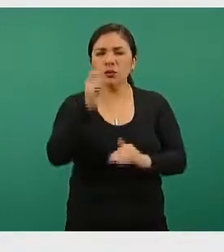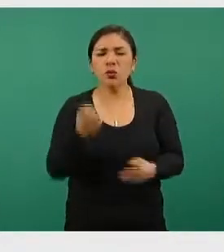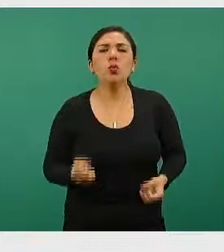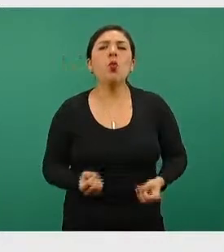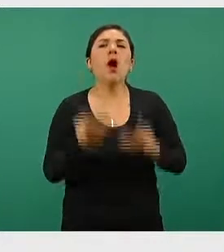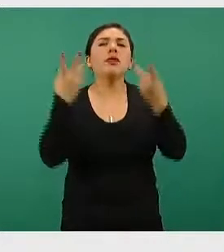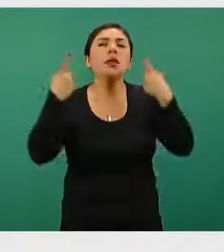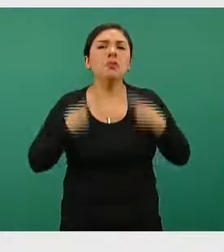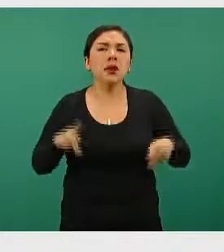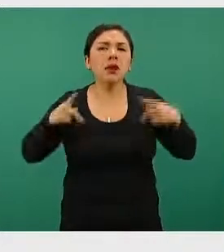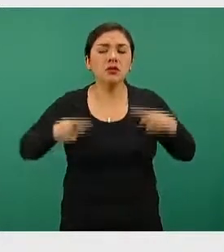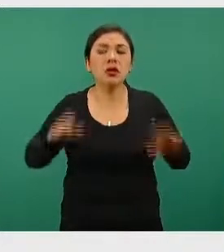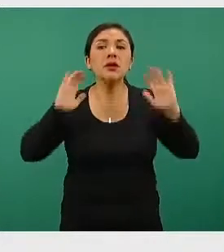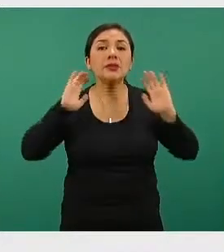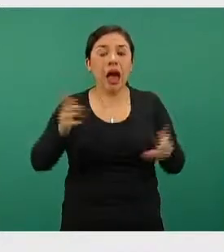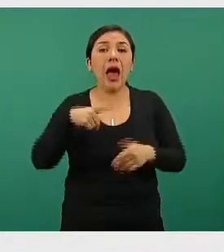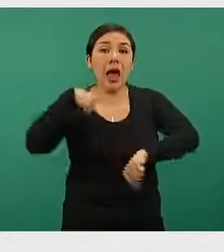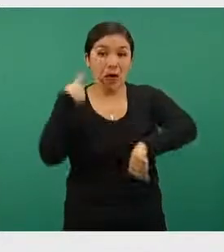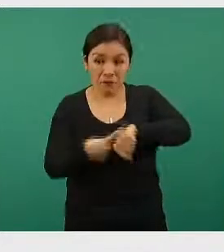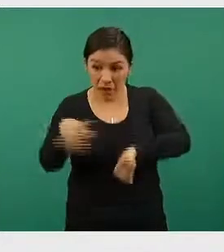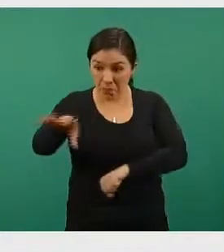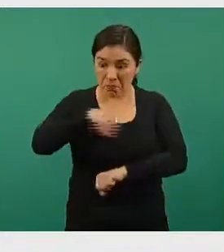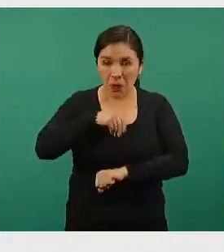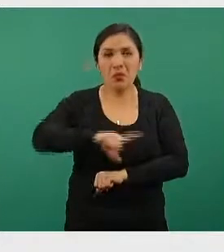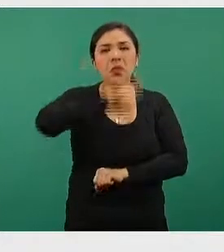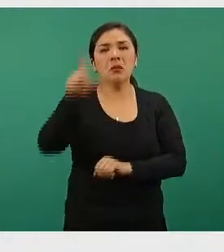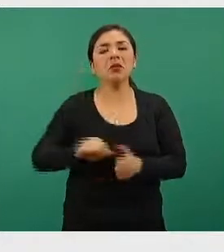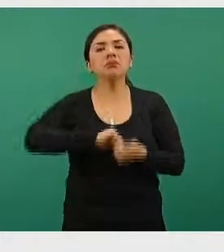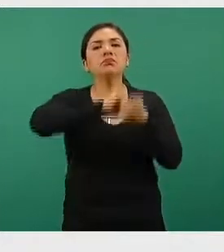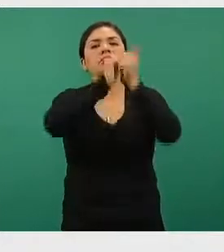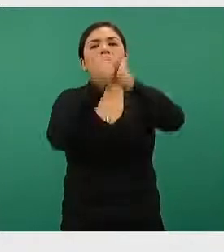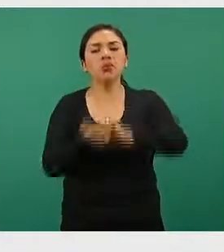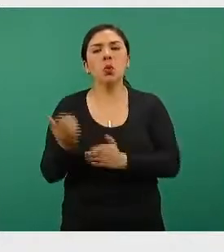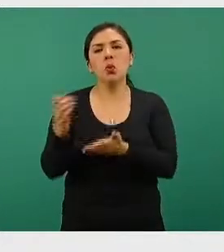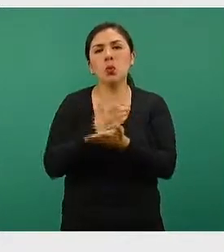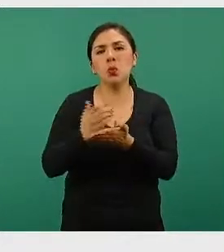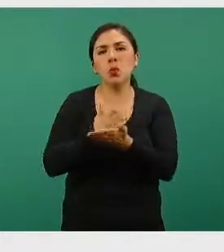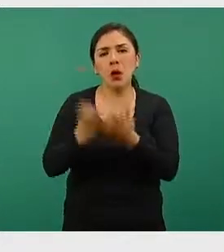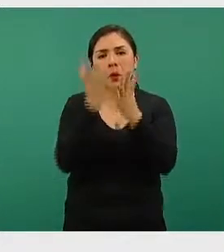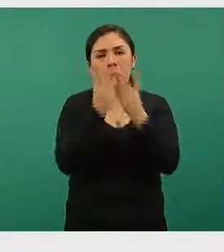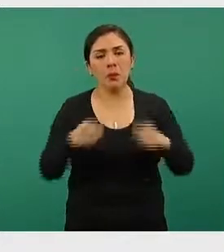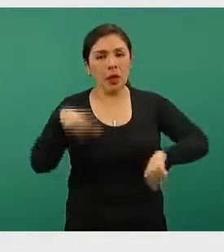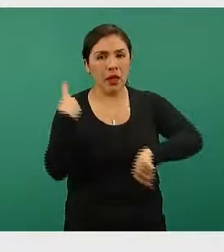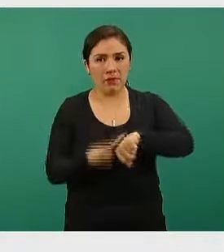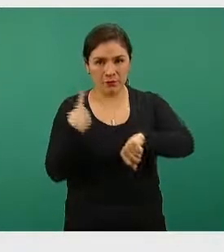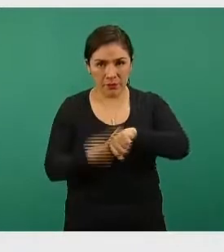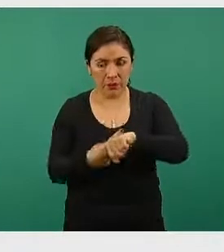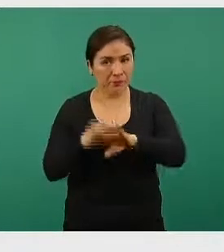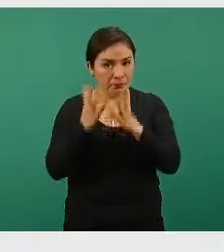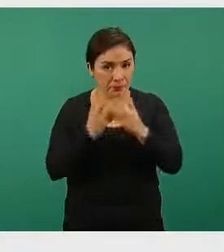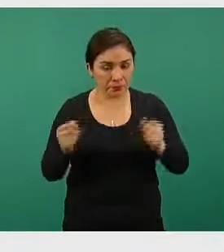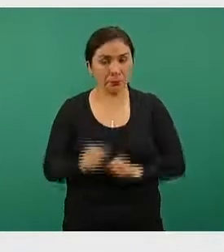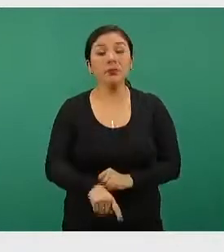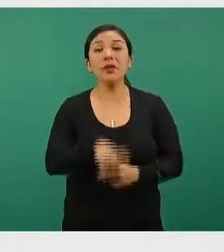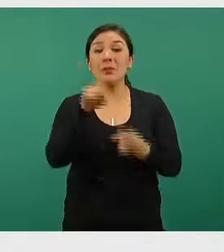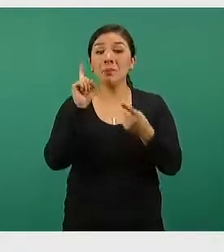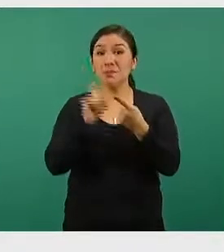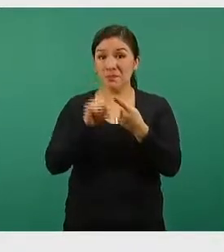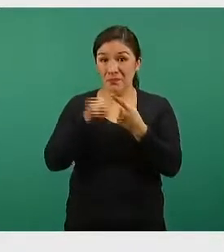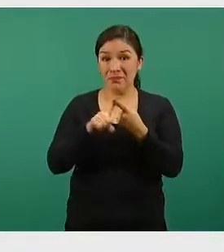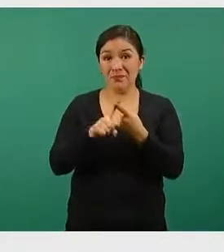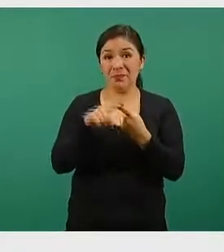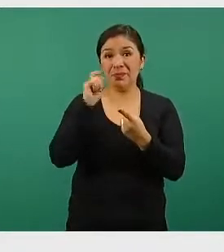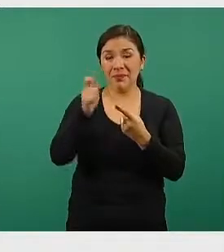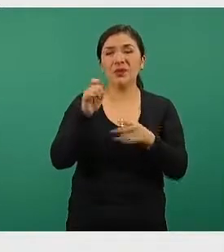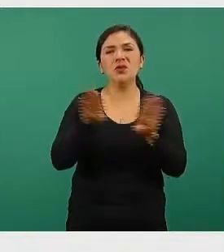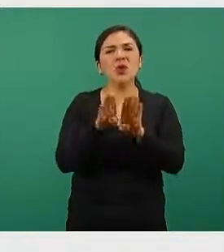personas que se ha recuperado, es decir, han sanado de la enfermedad de COVID-19. En la primera de ellas, que es precisamente la